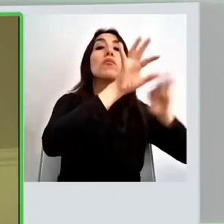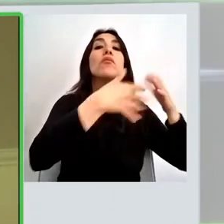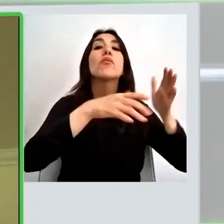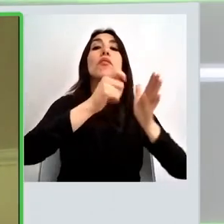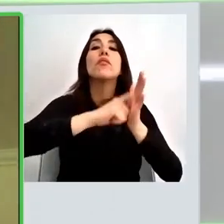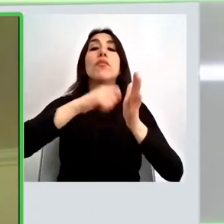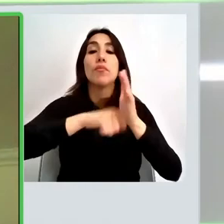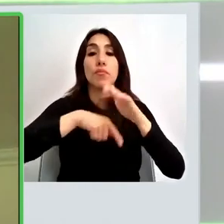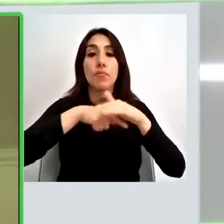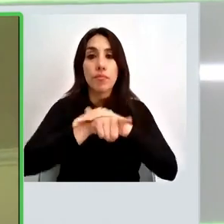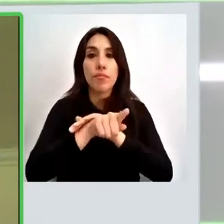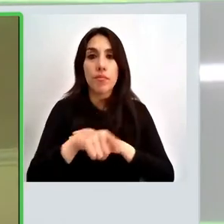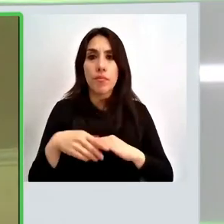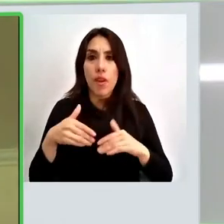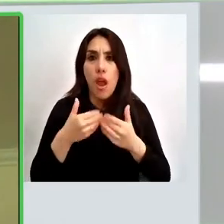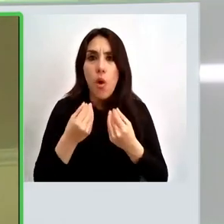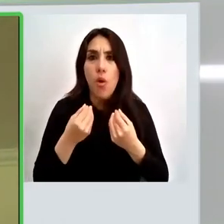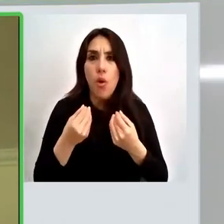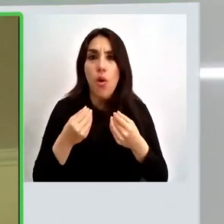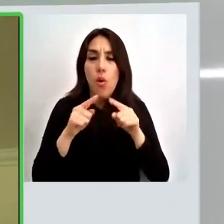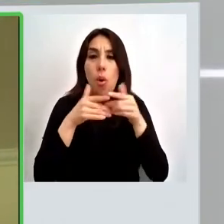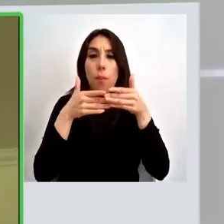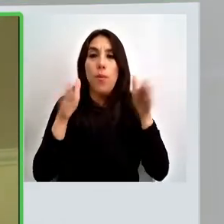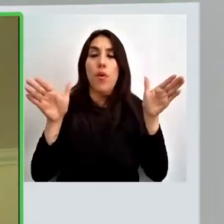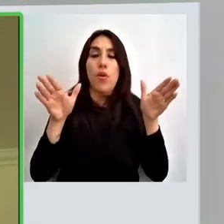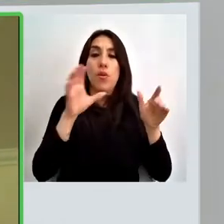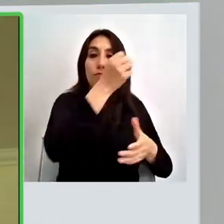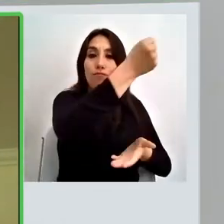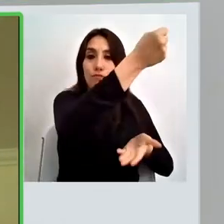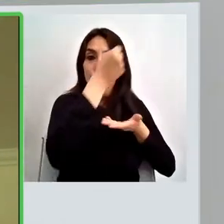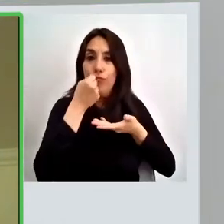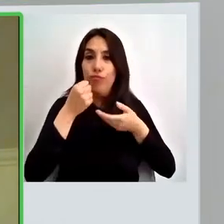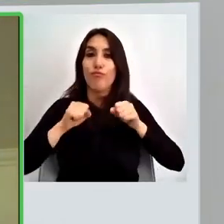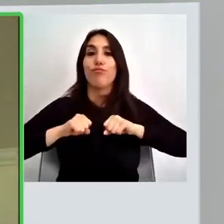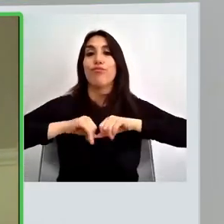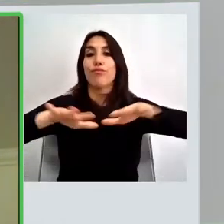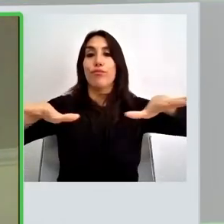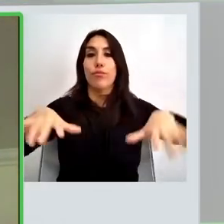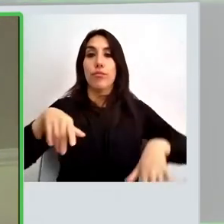se dieron cuenta que la productividad aumentó